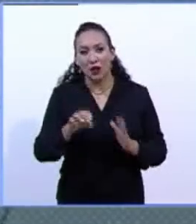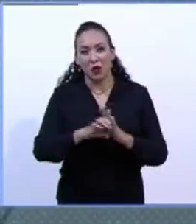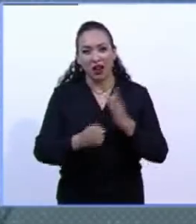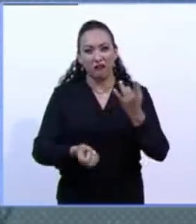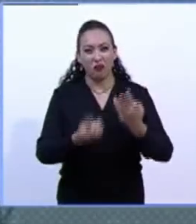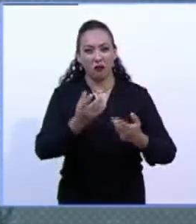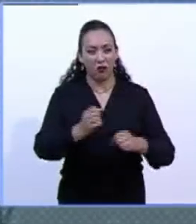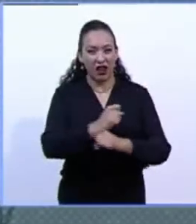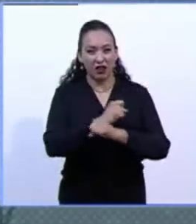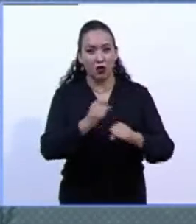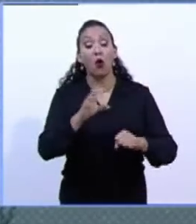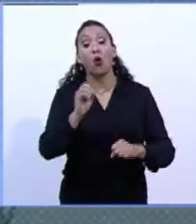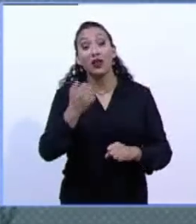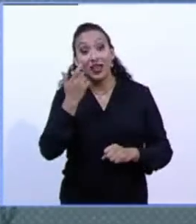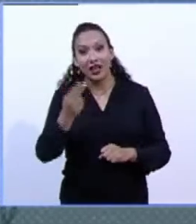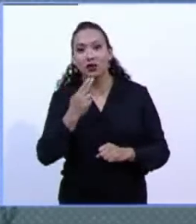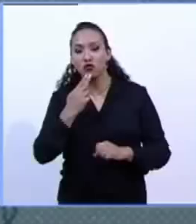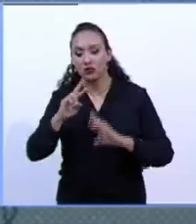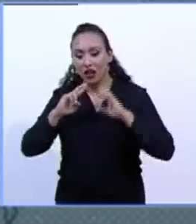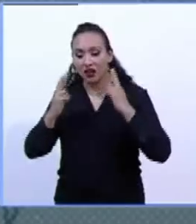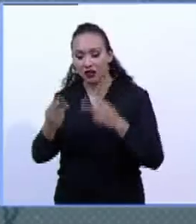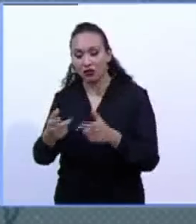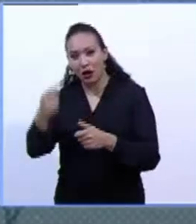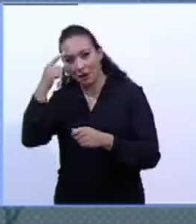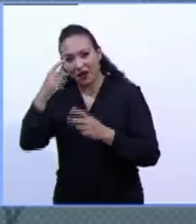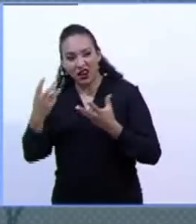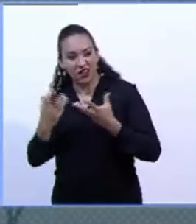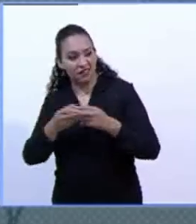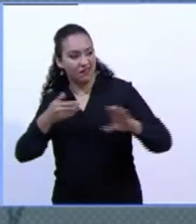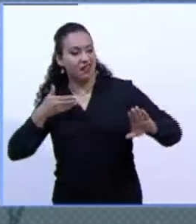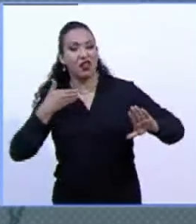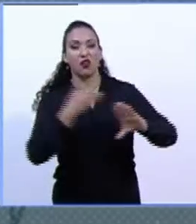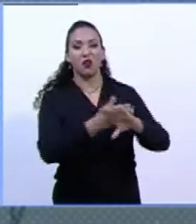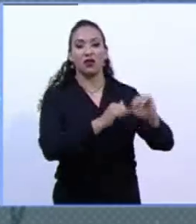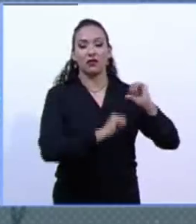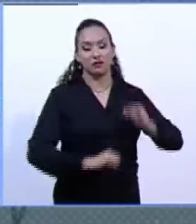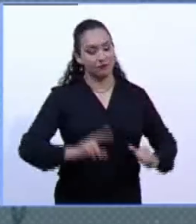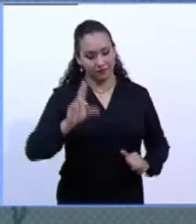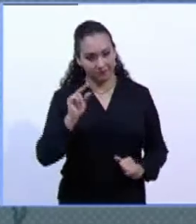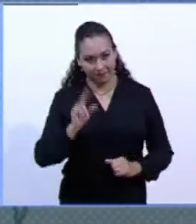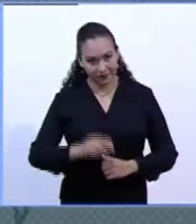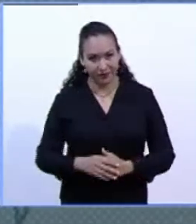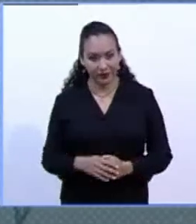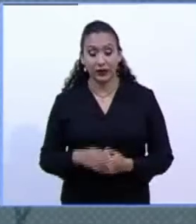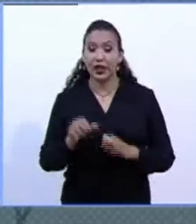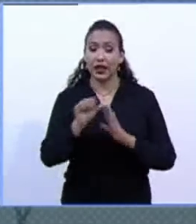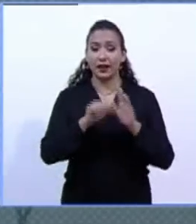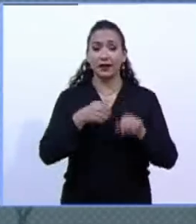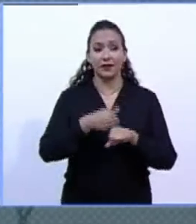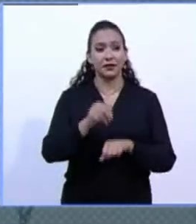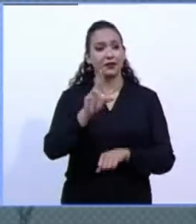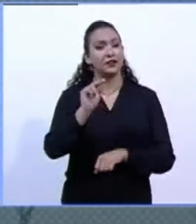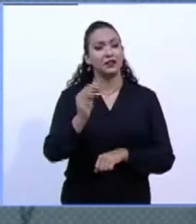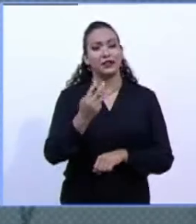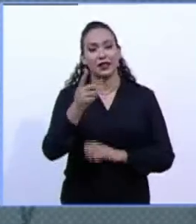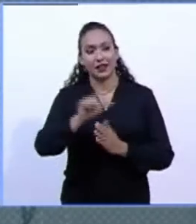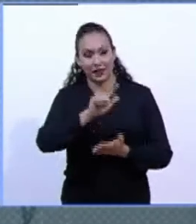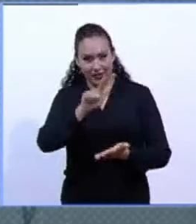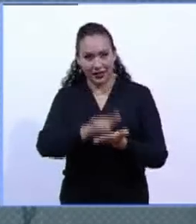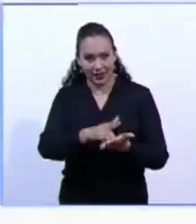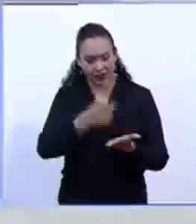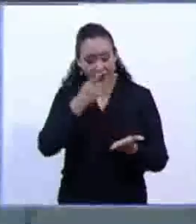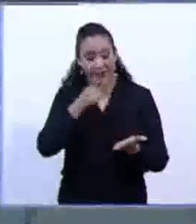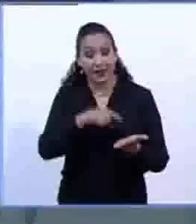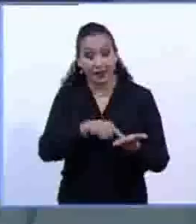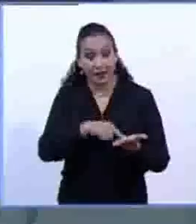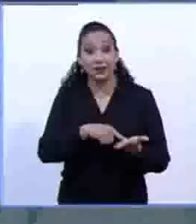violencia a alguna autoridad para que resuelva o ejecute un acto a su favor. El artículo 83 de la ley en cuestión impone